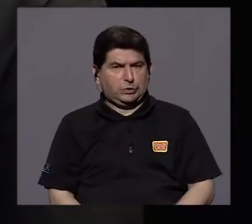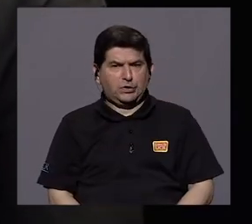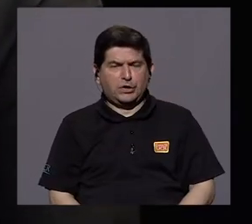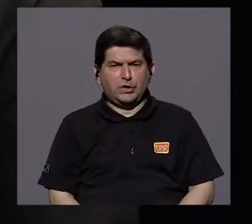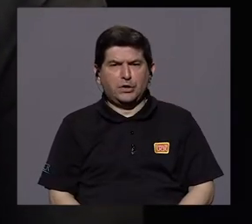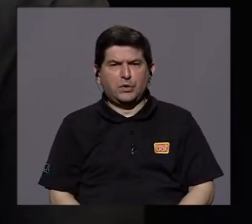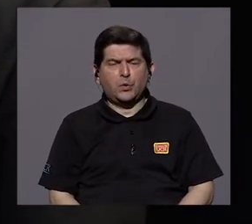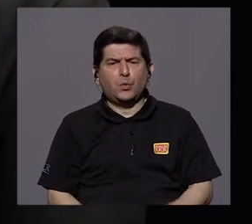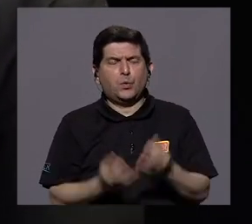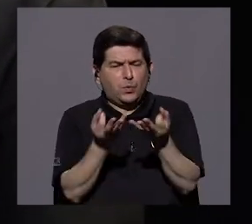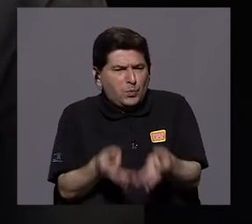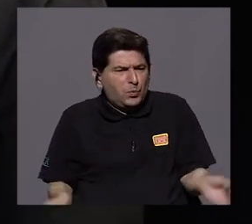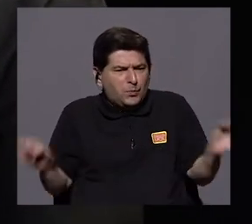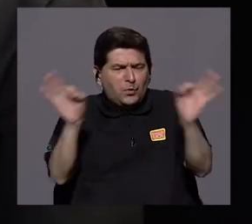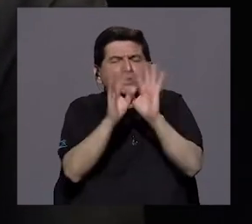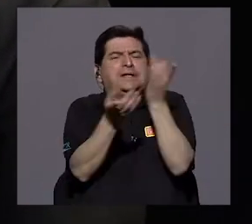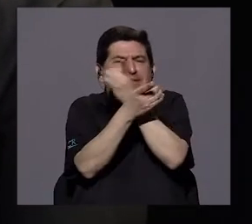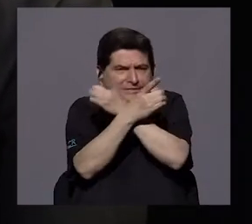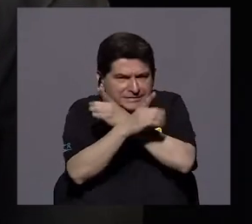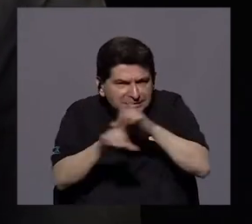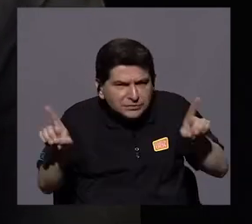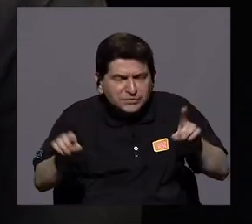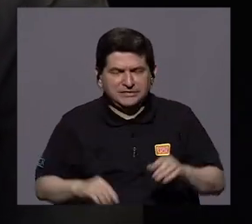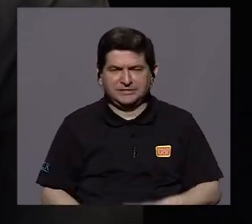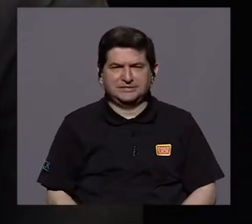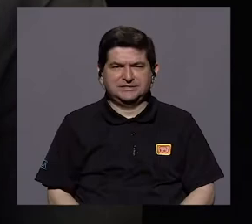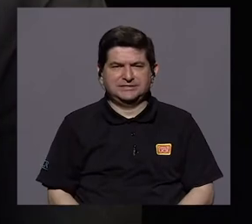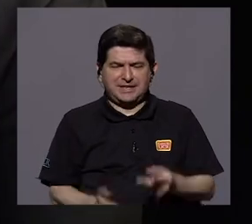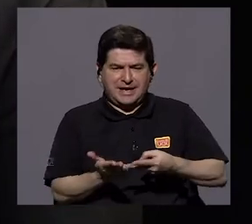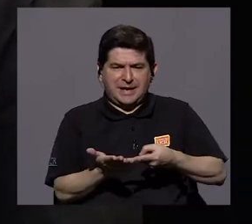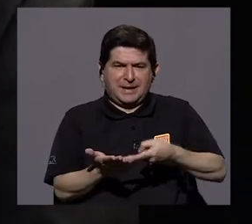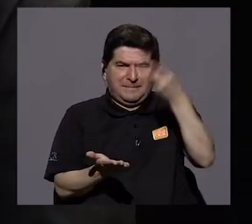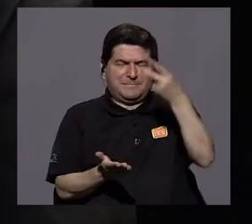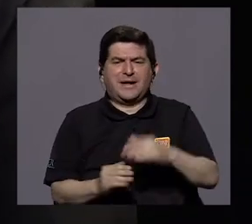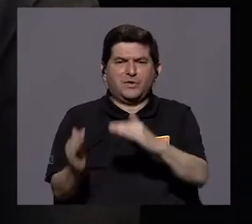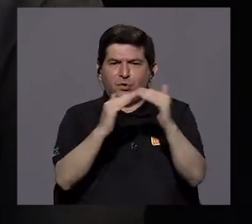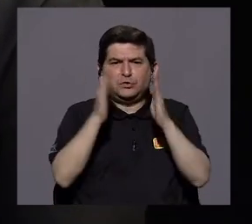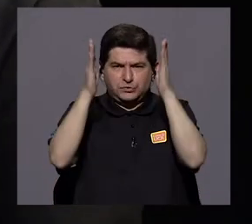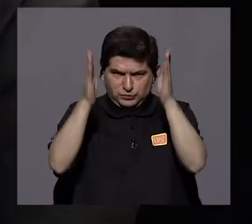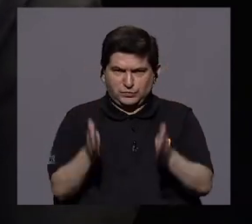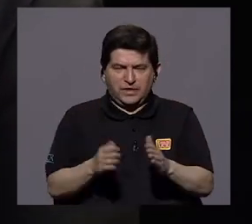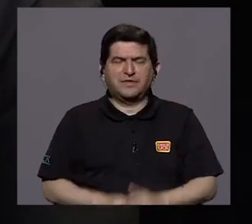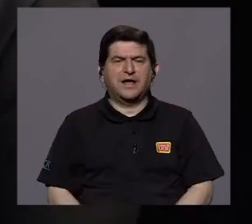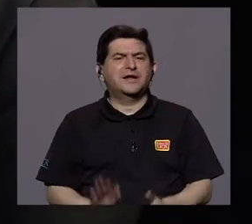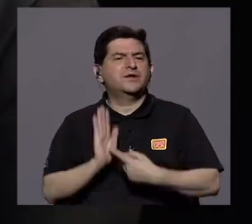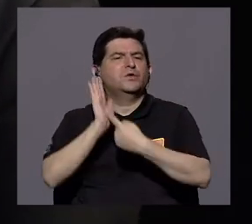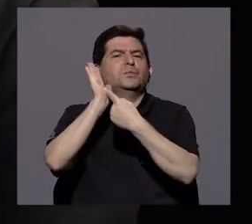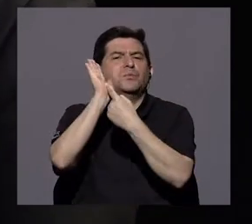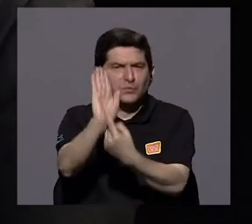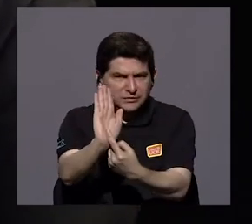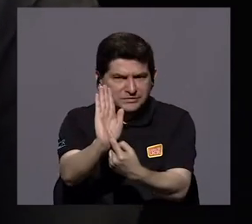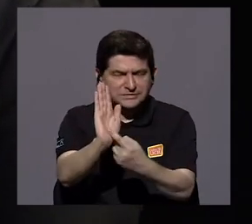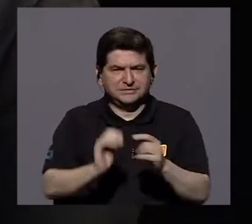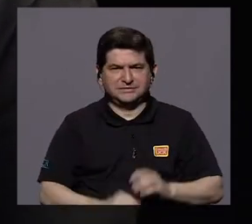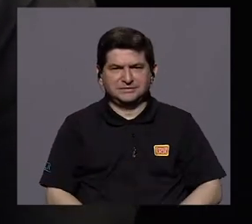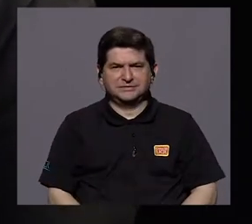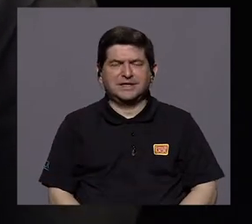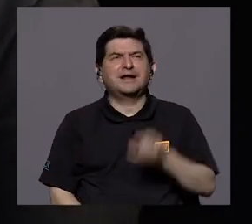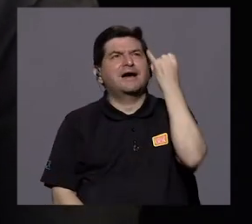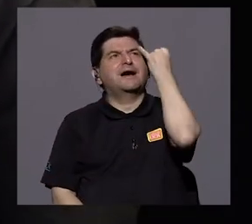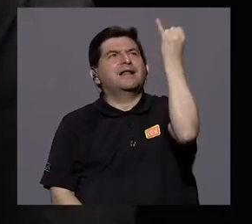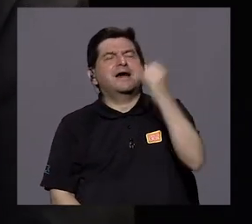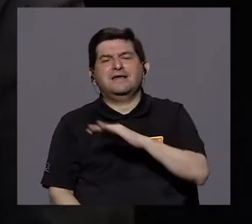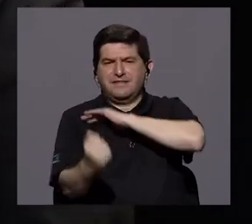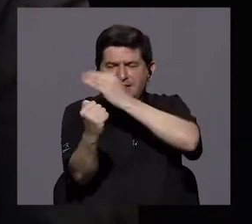de un alto contenido democrático, de un alto valor cívico, que expresa